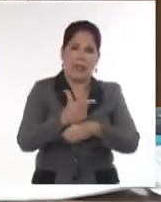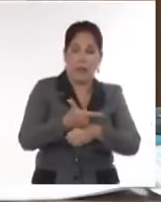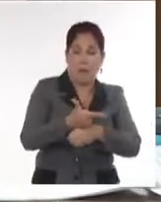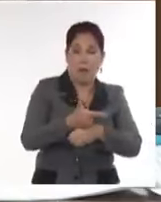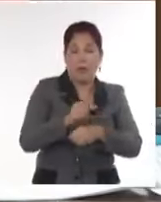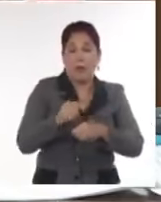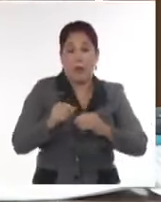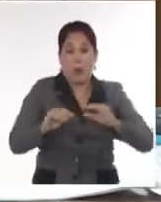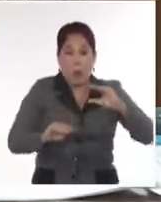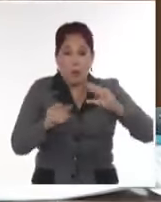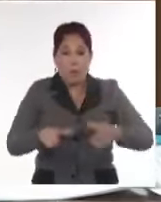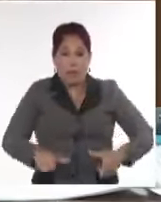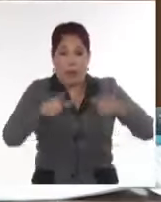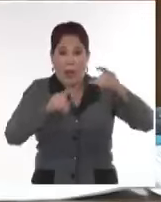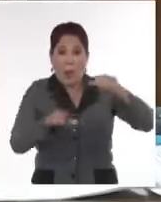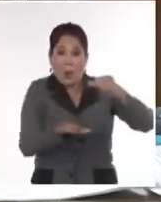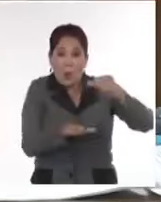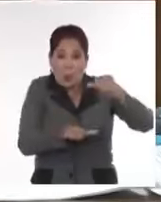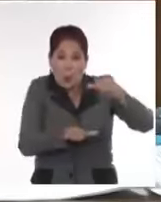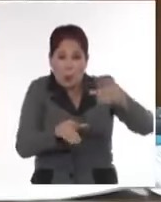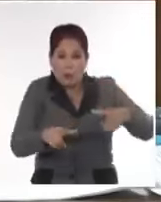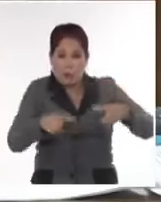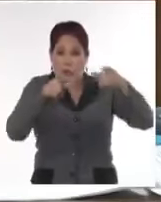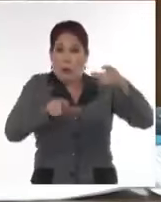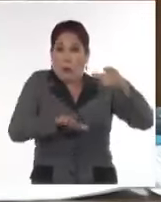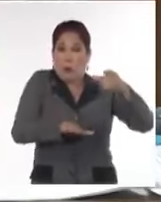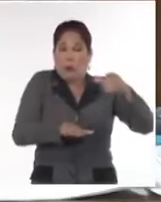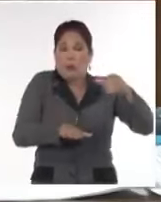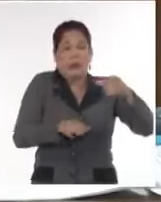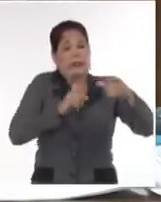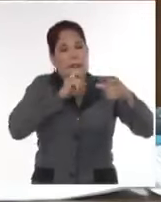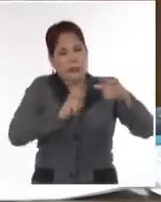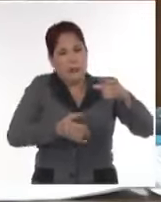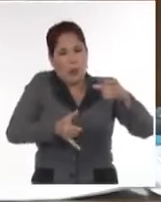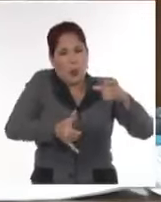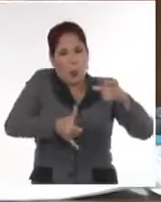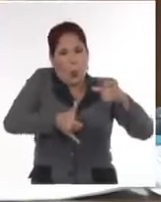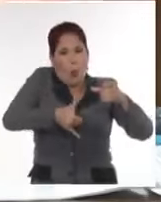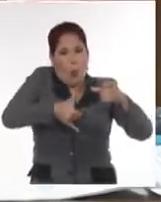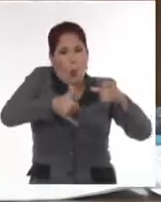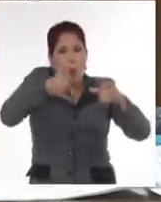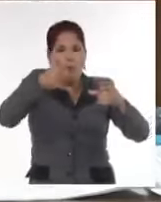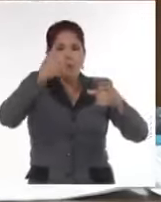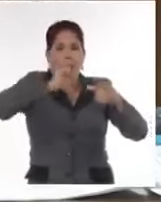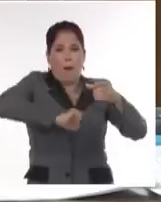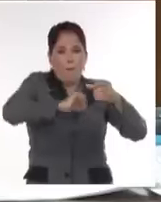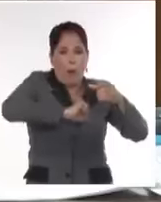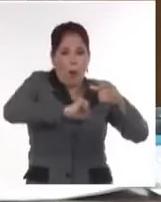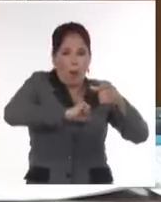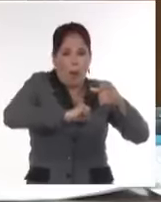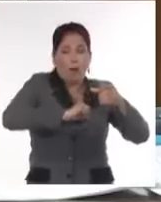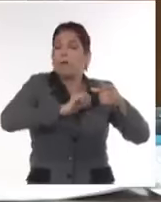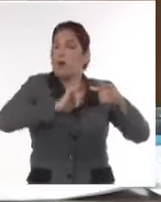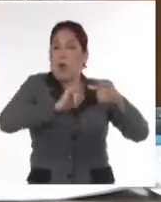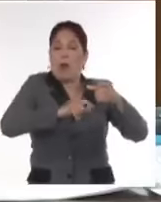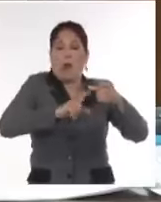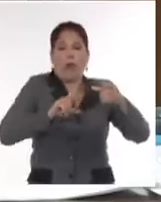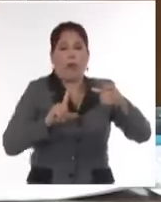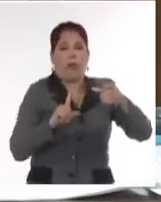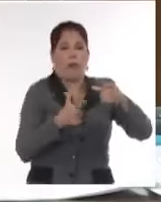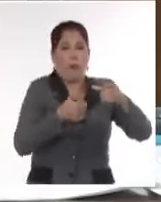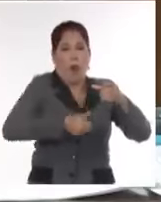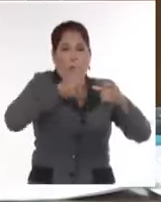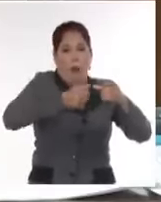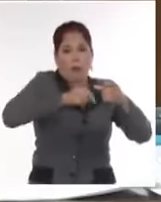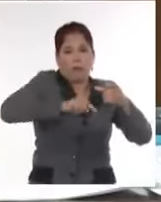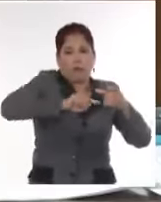fondo es mucho más pesado todavía, y las bombas se demoraron mucho más. Eso trajo como consecuencia retraso en